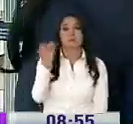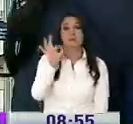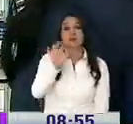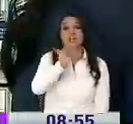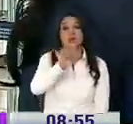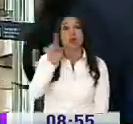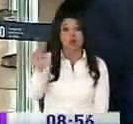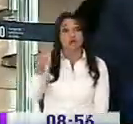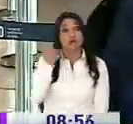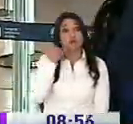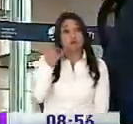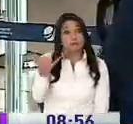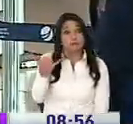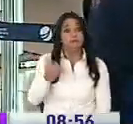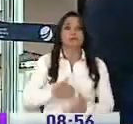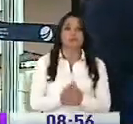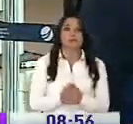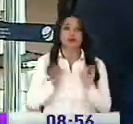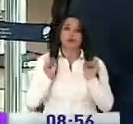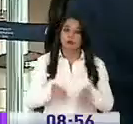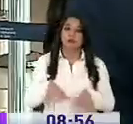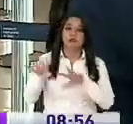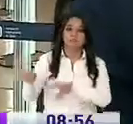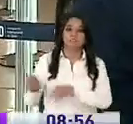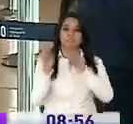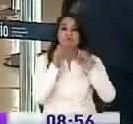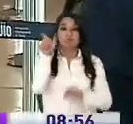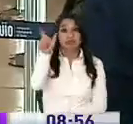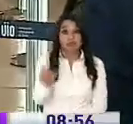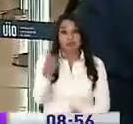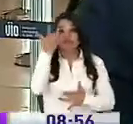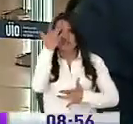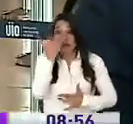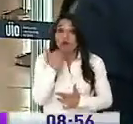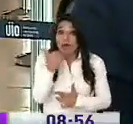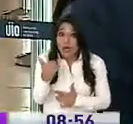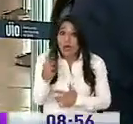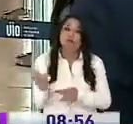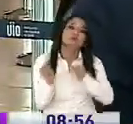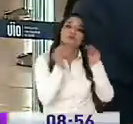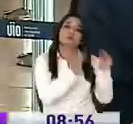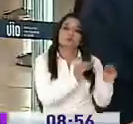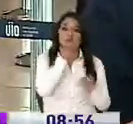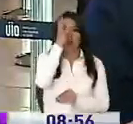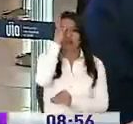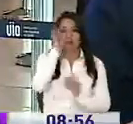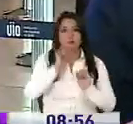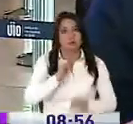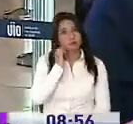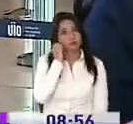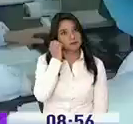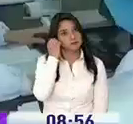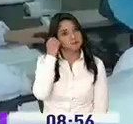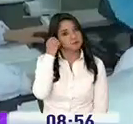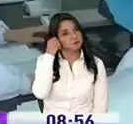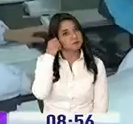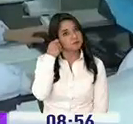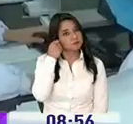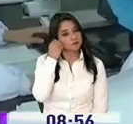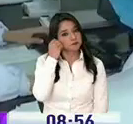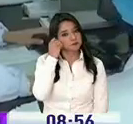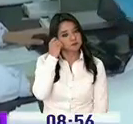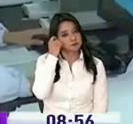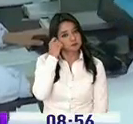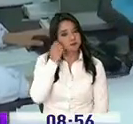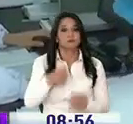al ECU 911 para poder trasladar a este paciente a uno de nuestros hospitales Centinela. Pues tras